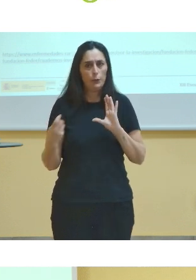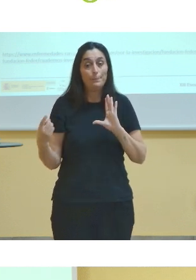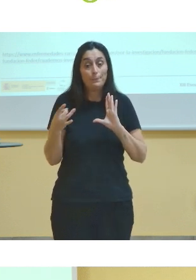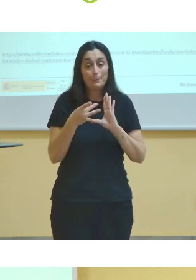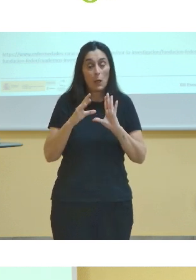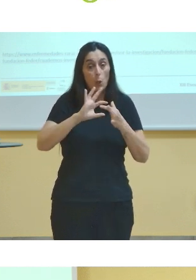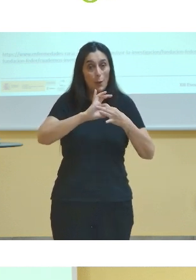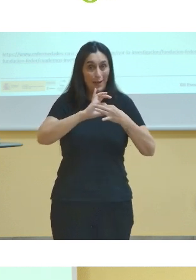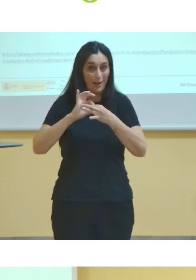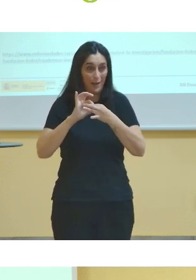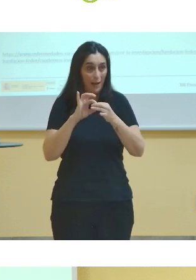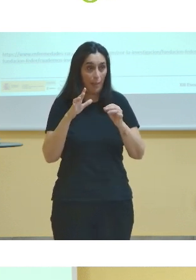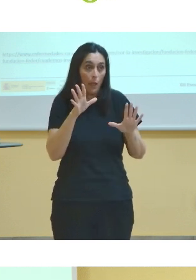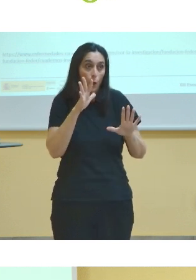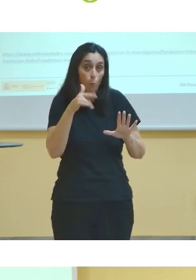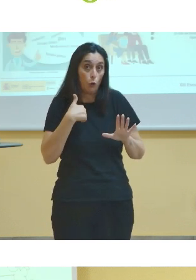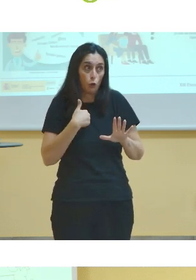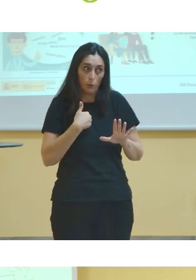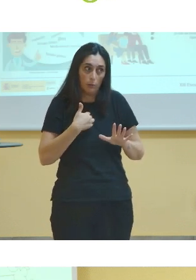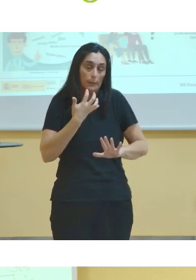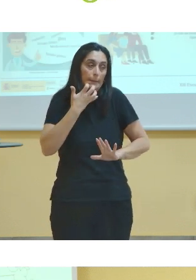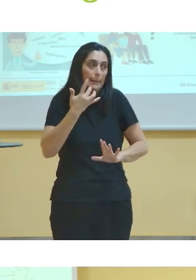quiere acercarse a los cuadernos y no lo conoce.